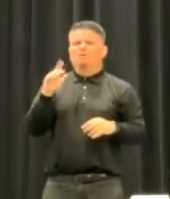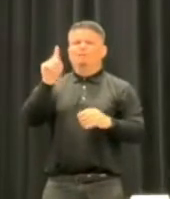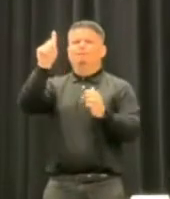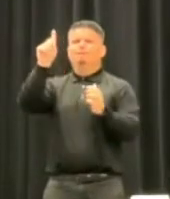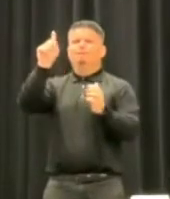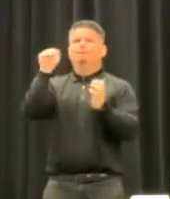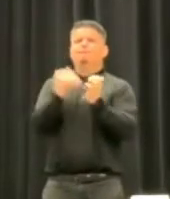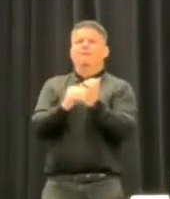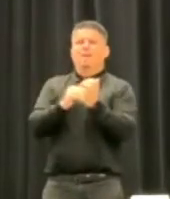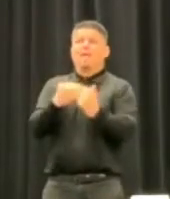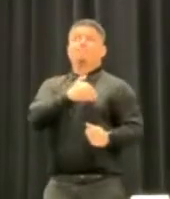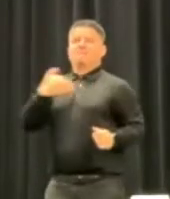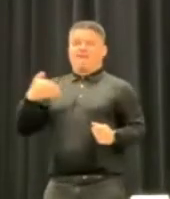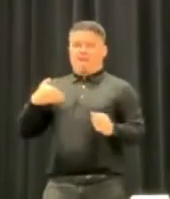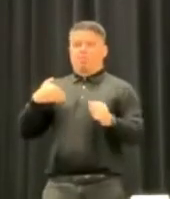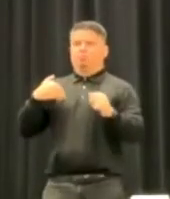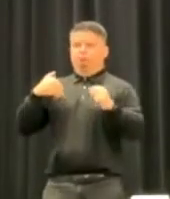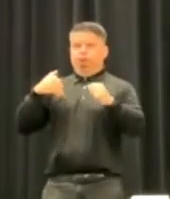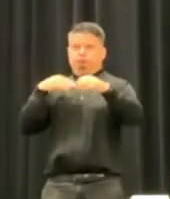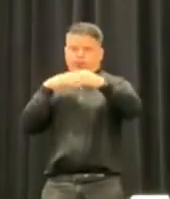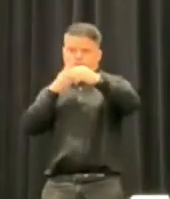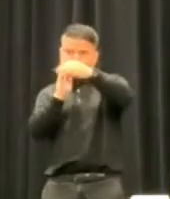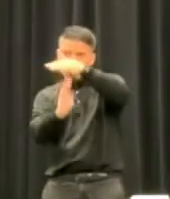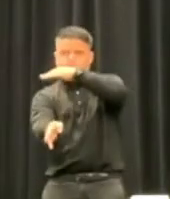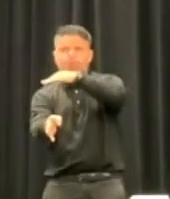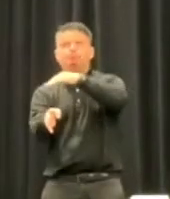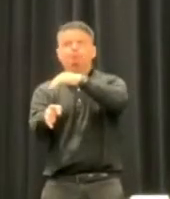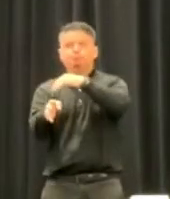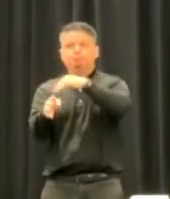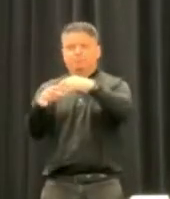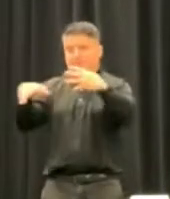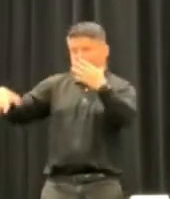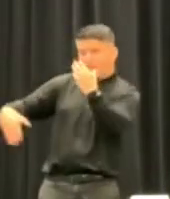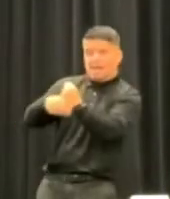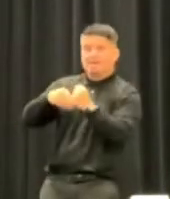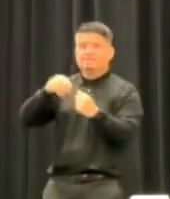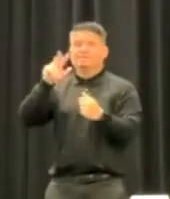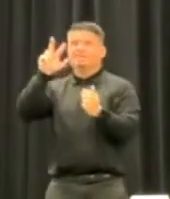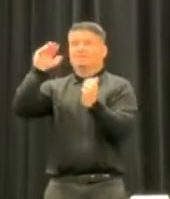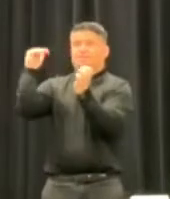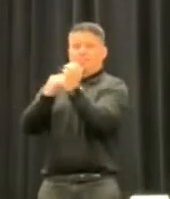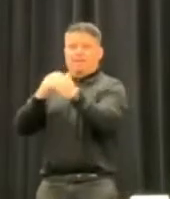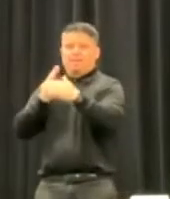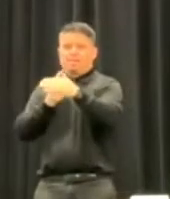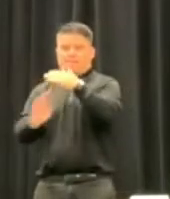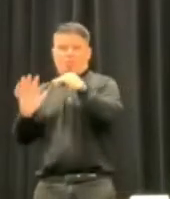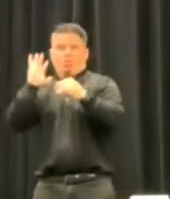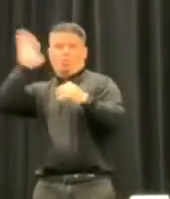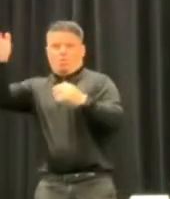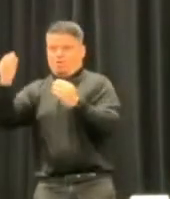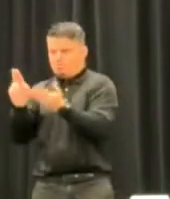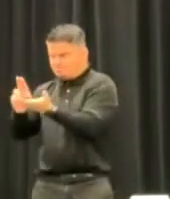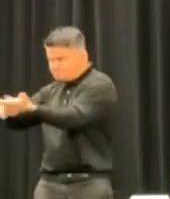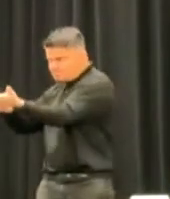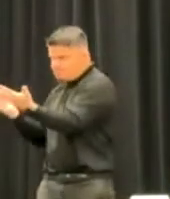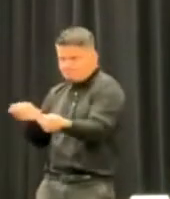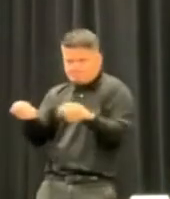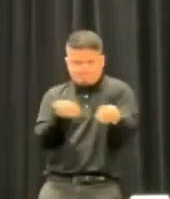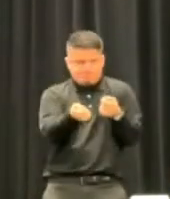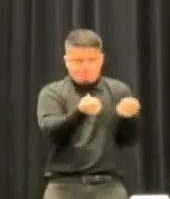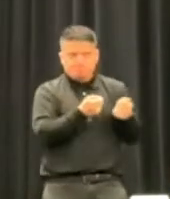y sobre 3.000 indirectos que también nos va a ayudar muchísimo a desarrollar la economía que también nos hace muchísima